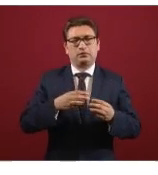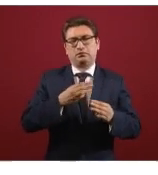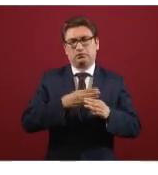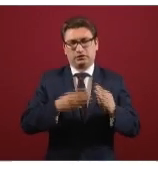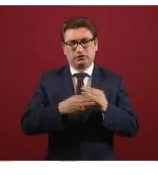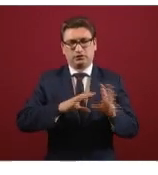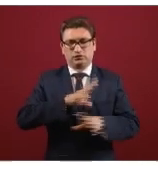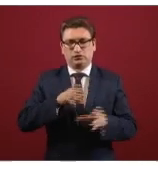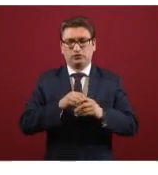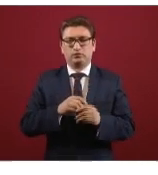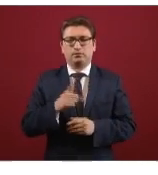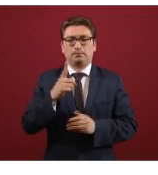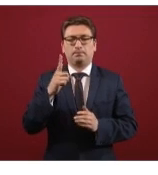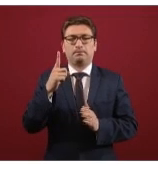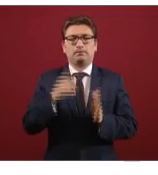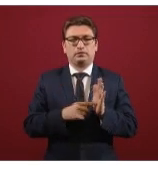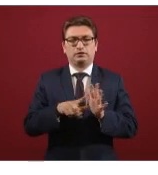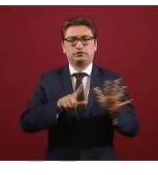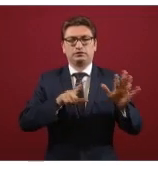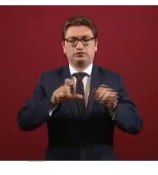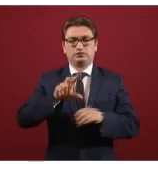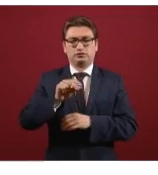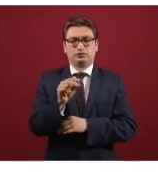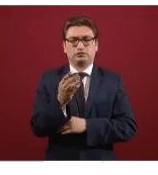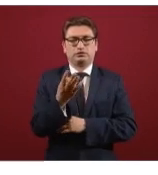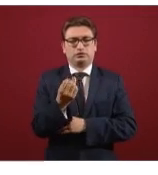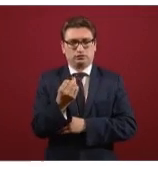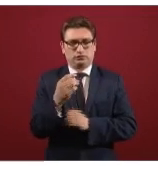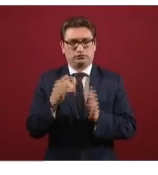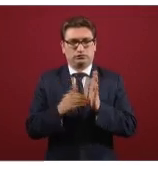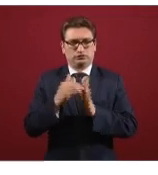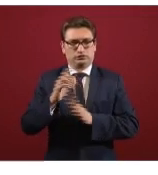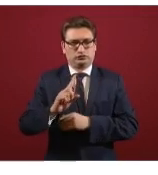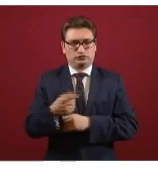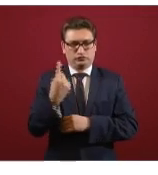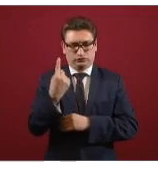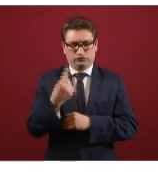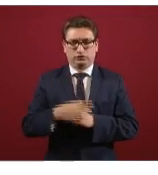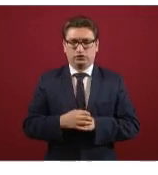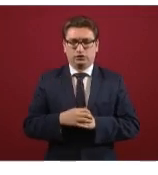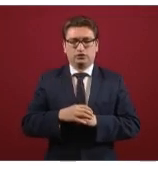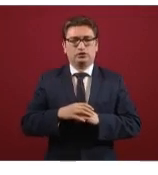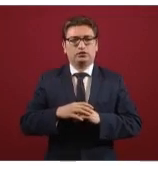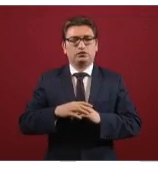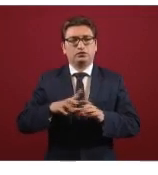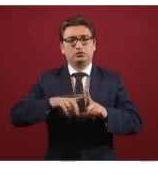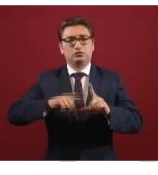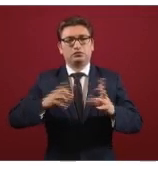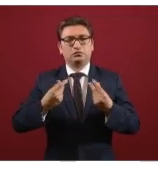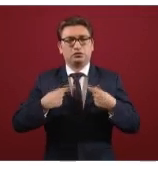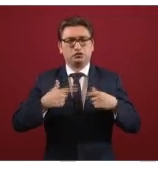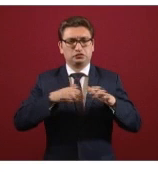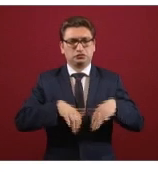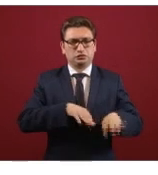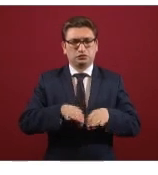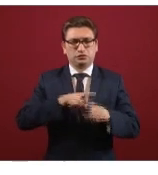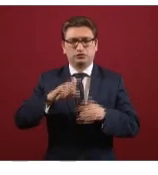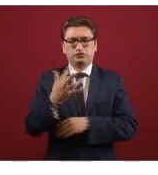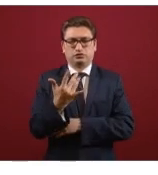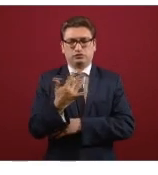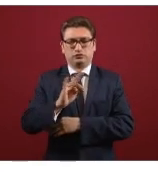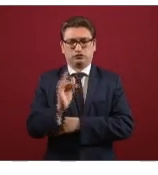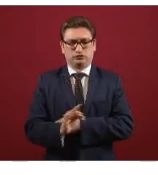asciende a mil 789 millones de dólares y este trae una integración nacional del 50 por ciento